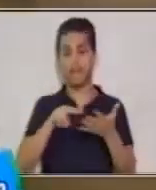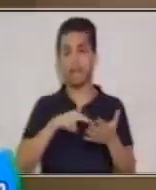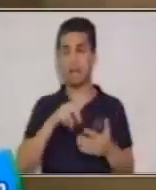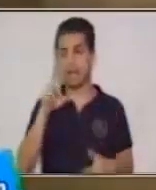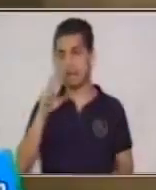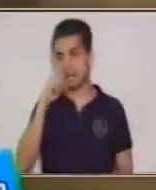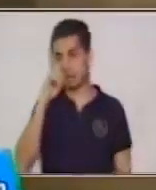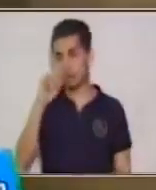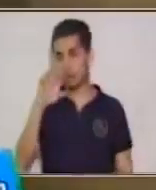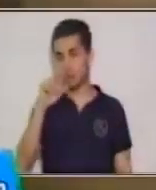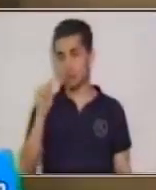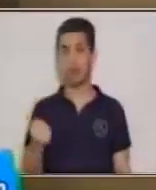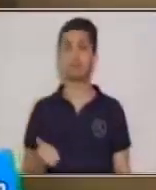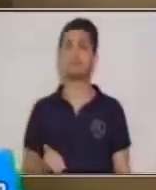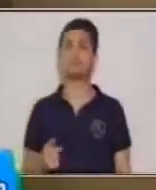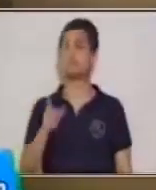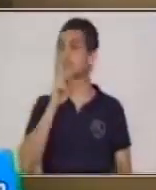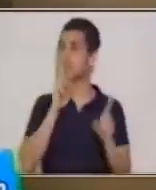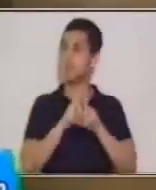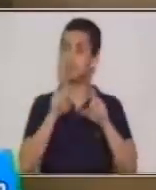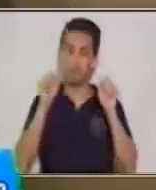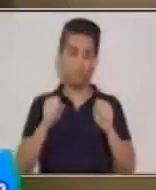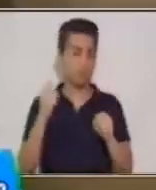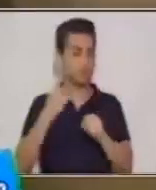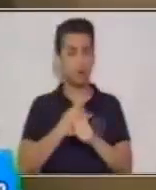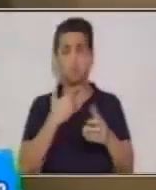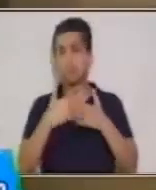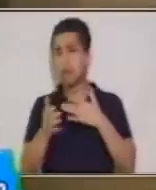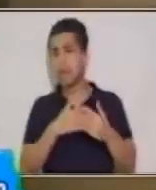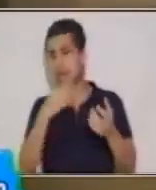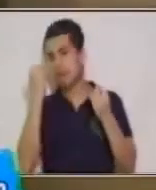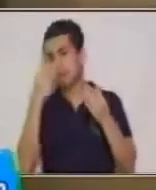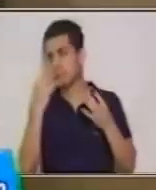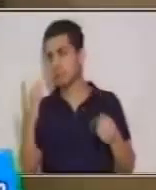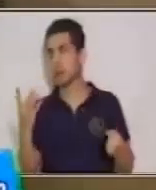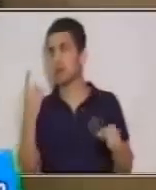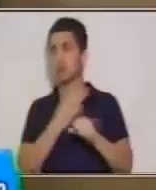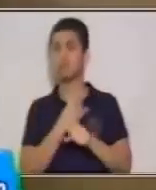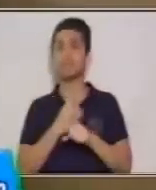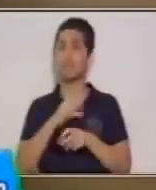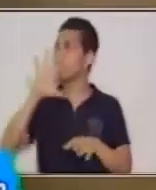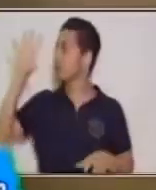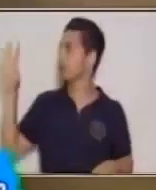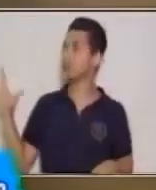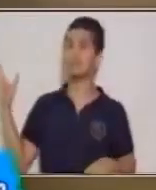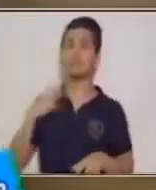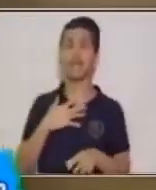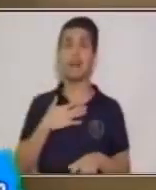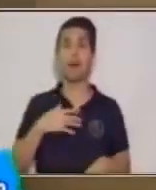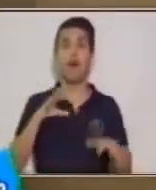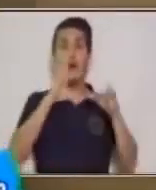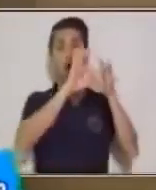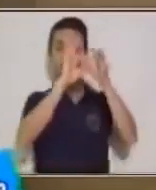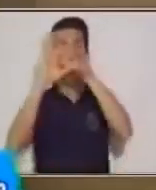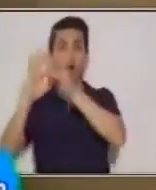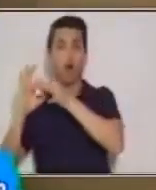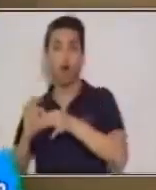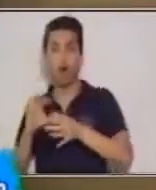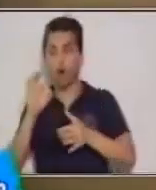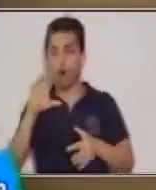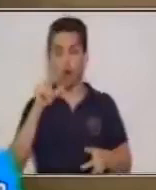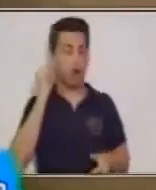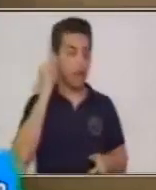También puedes utilizar cualquier información utilizando un organizador gráfico para presentar la